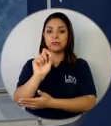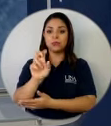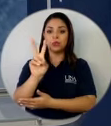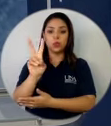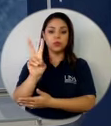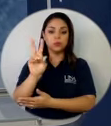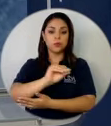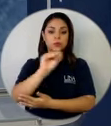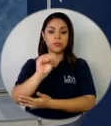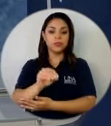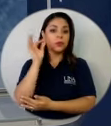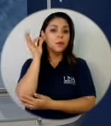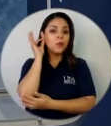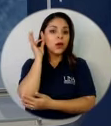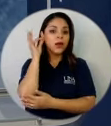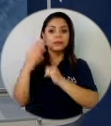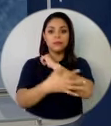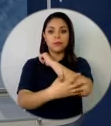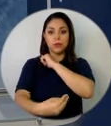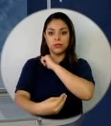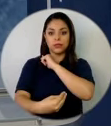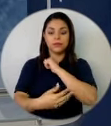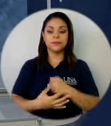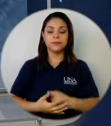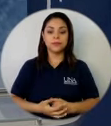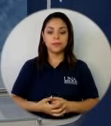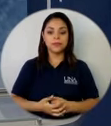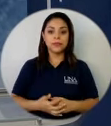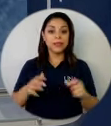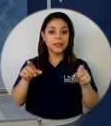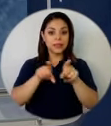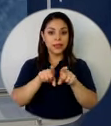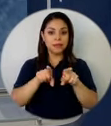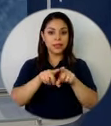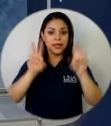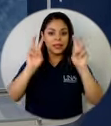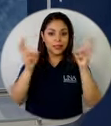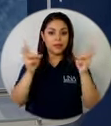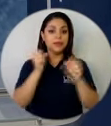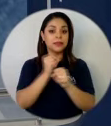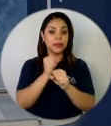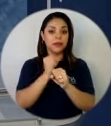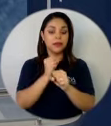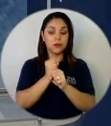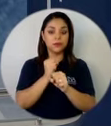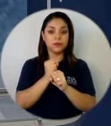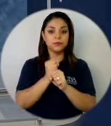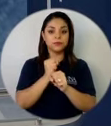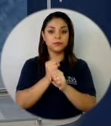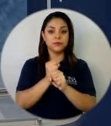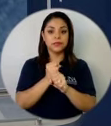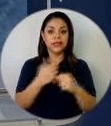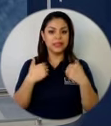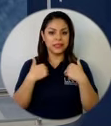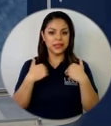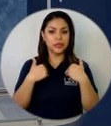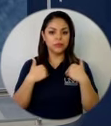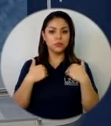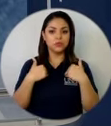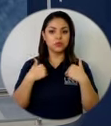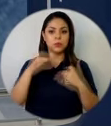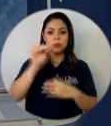pobreza. Y también el tema de ¿verdad? Lo que tiene que ver con trabajo, ¿verdad? Tenemos